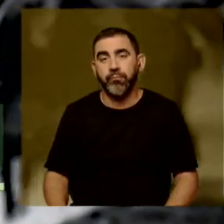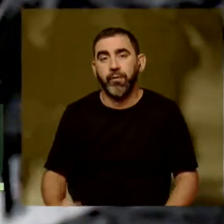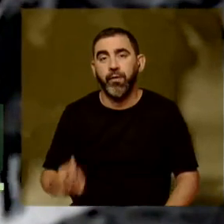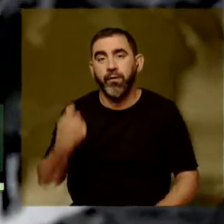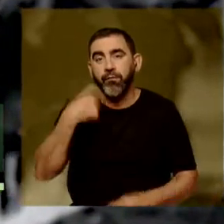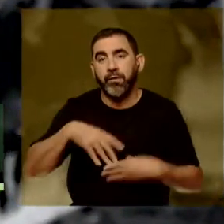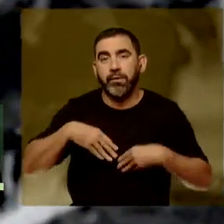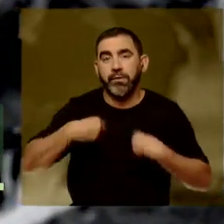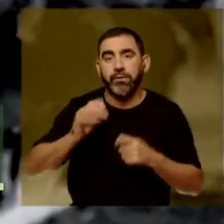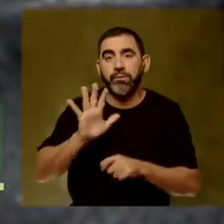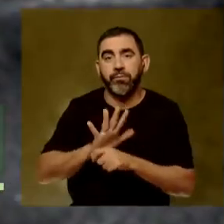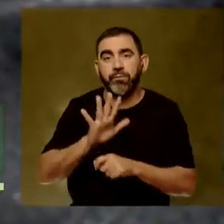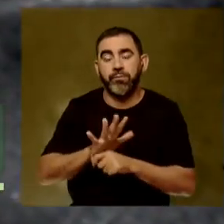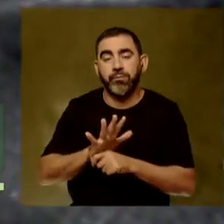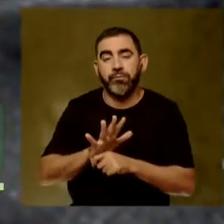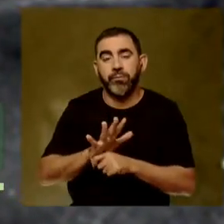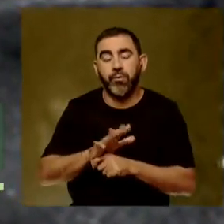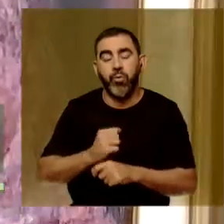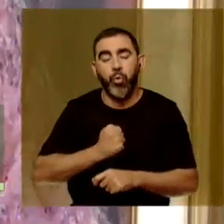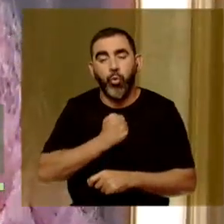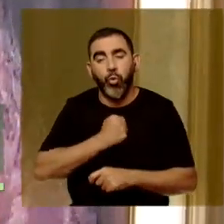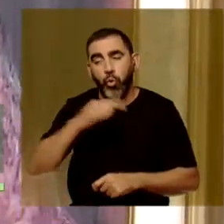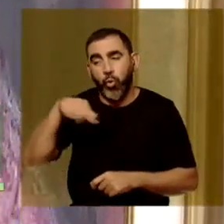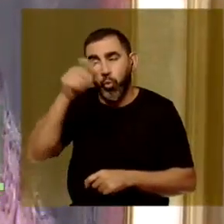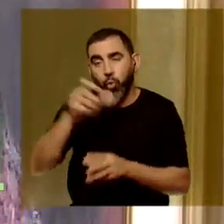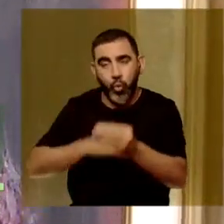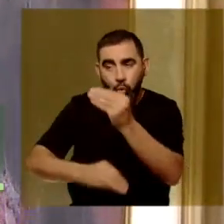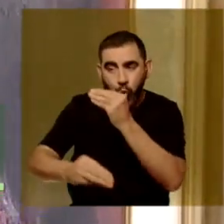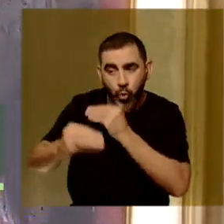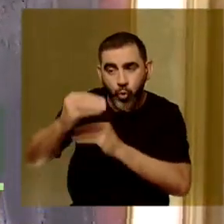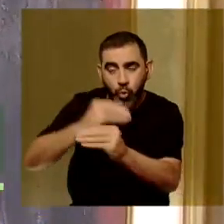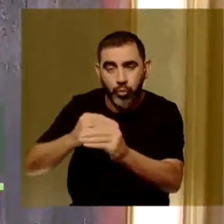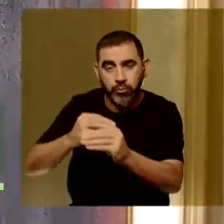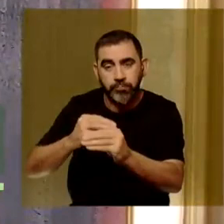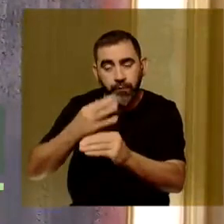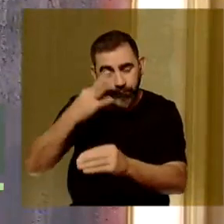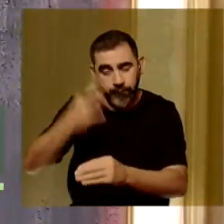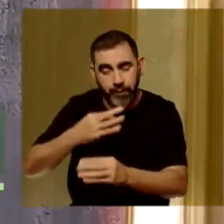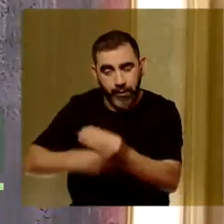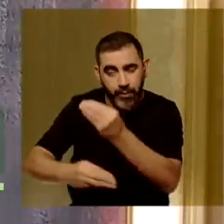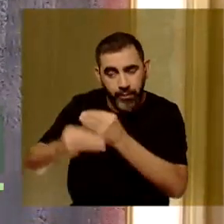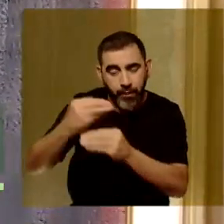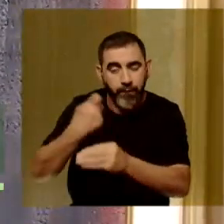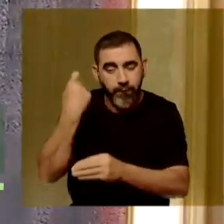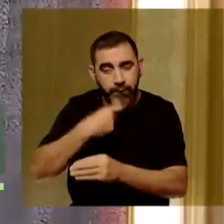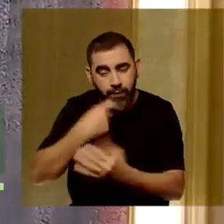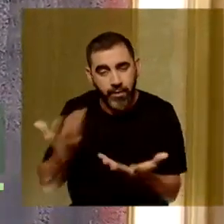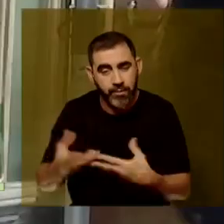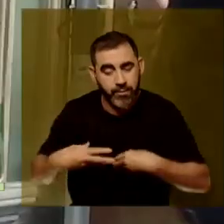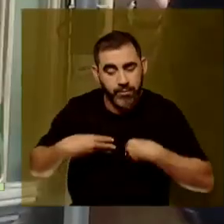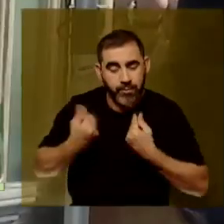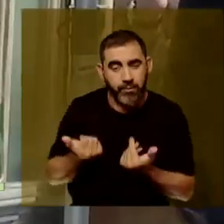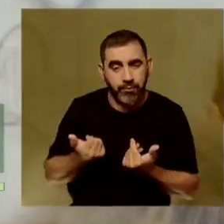que en el corazón el dolor del otro, ¿no? Sentir esa empatía, ese sentir